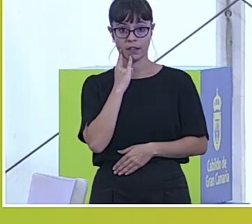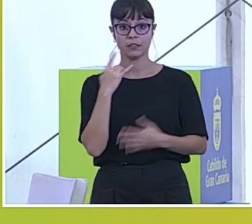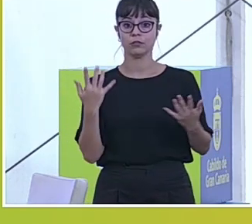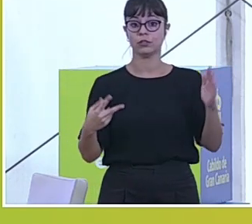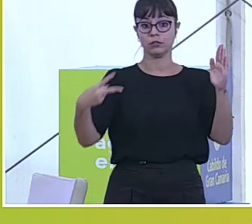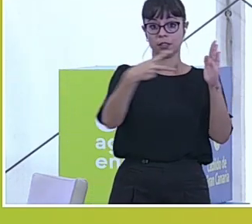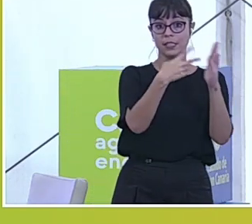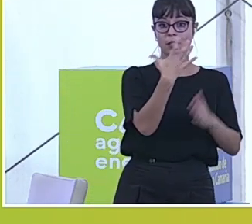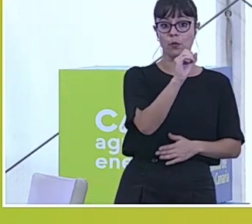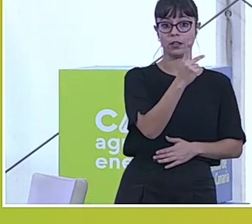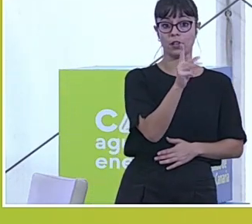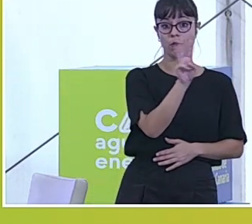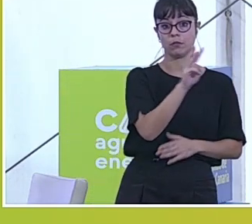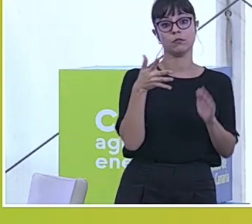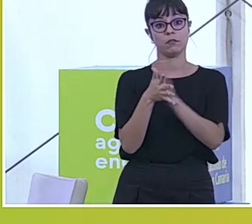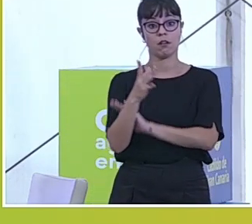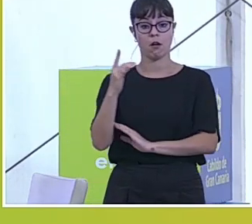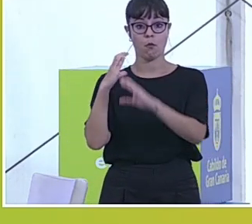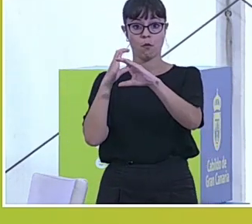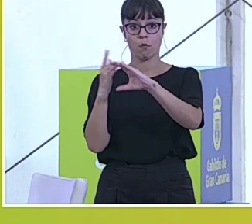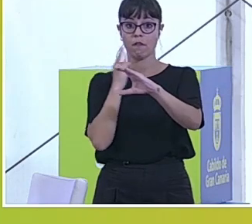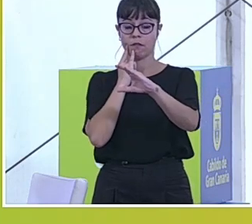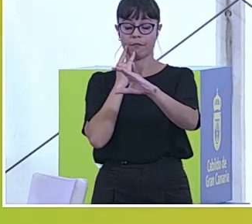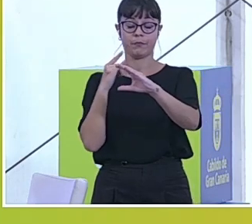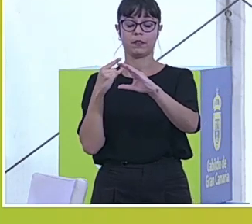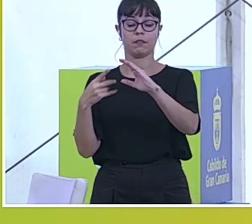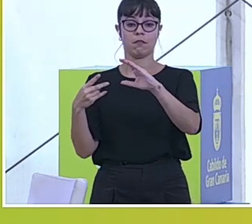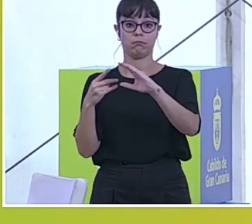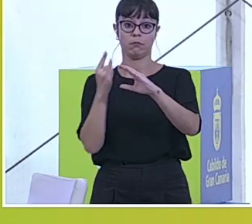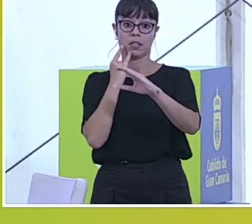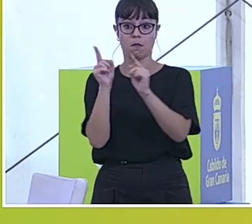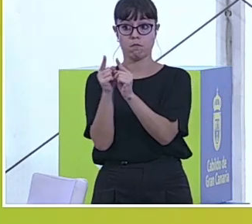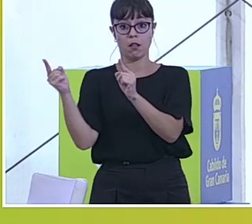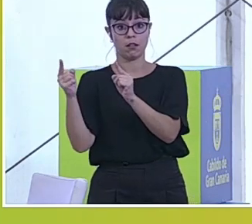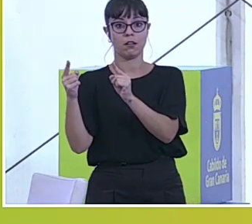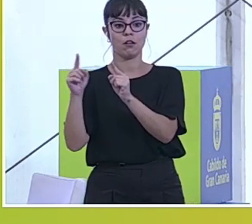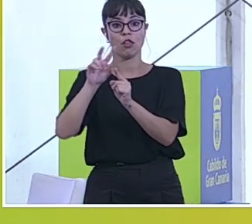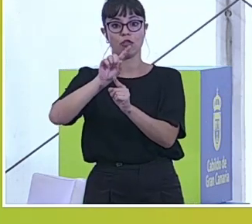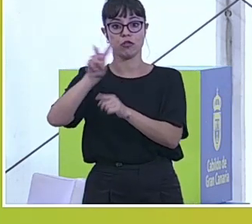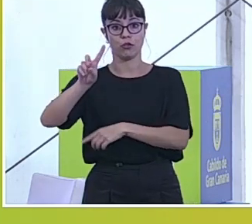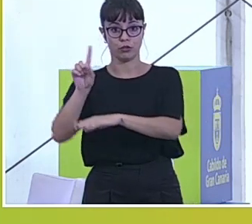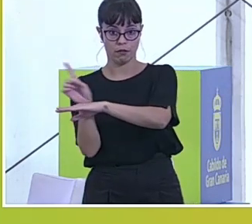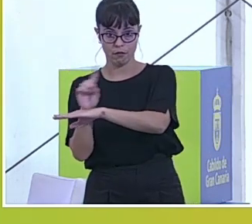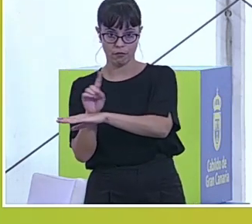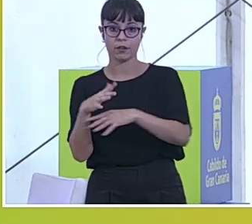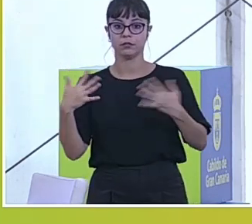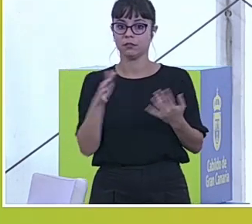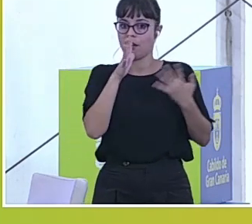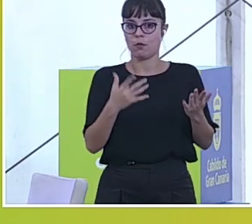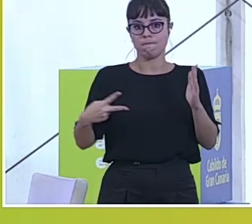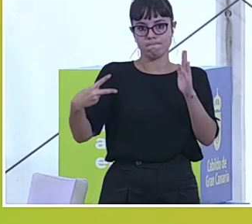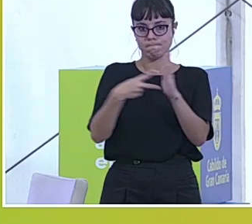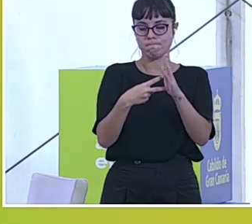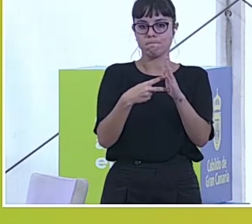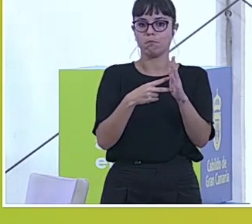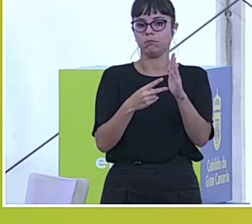kilovatios, tardaríamos 12 horas en cargarla. Ya se están hablando de puntos de recarga de 150, hasta incluso de 200 y más, ¿vale? Pero eso también